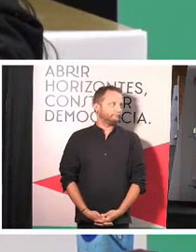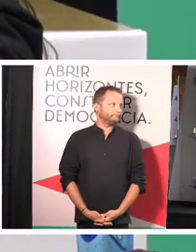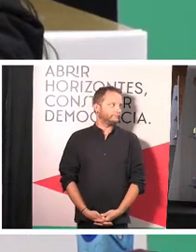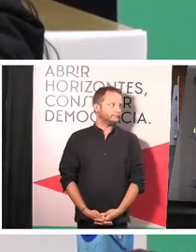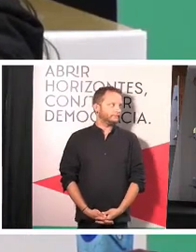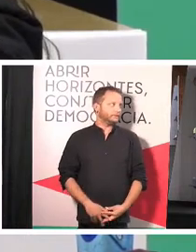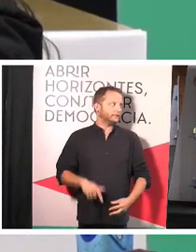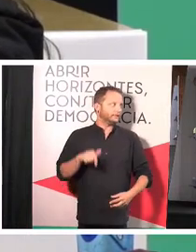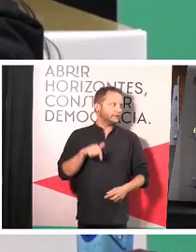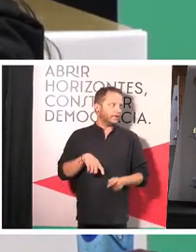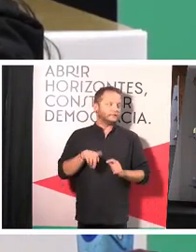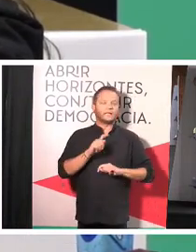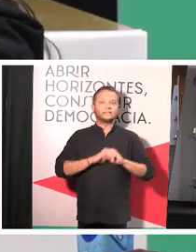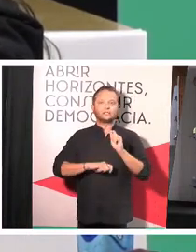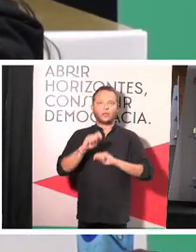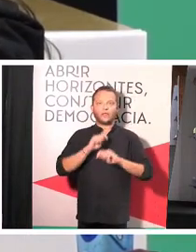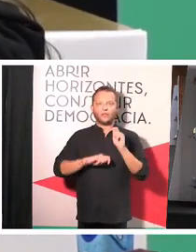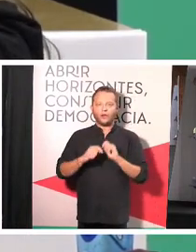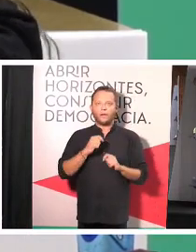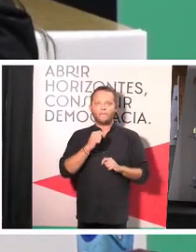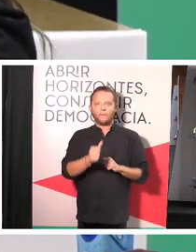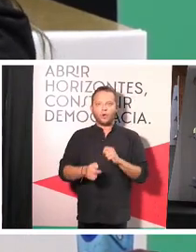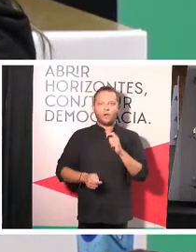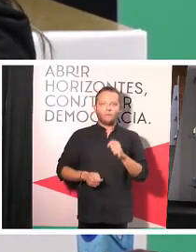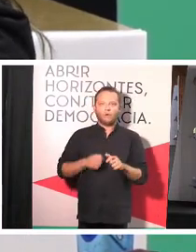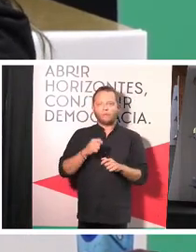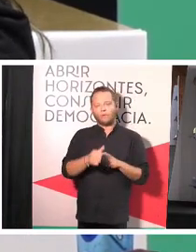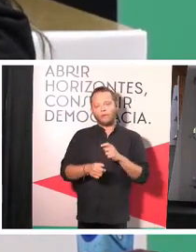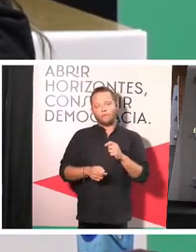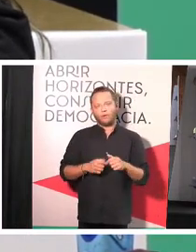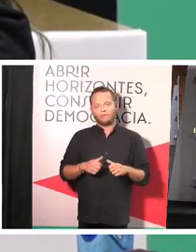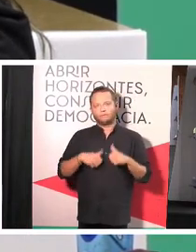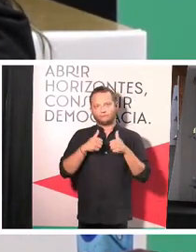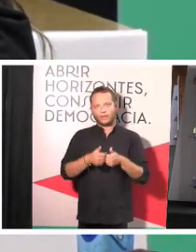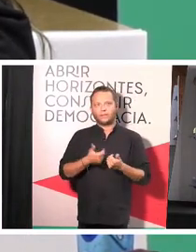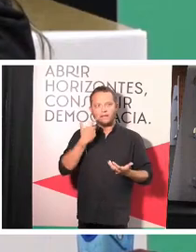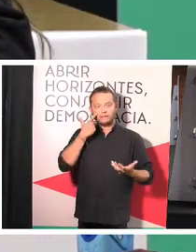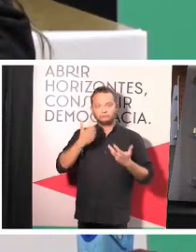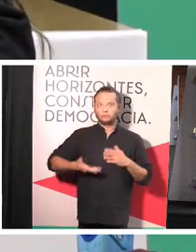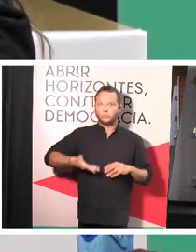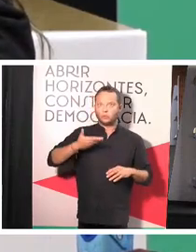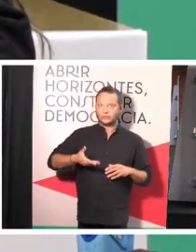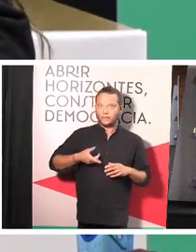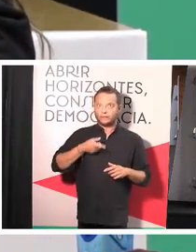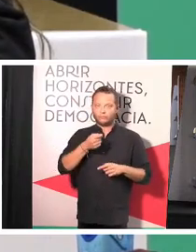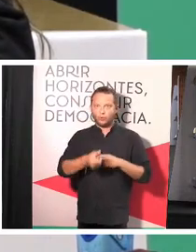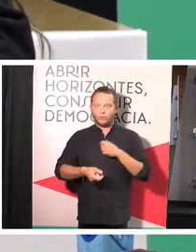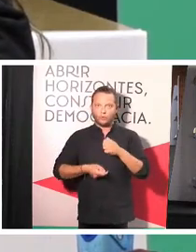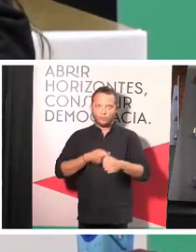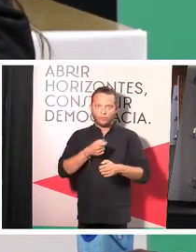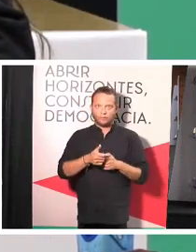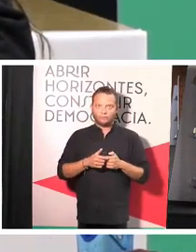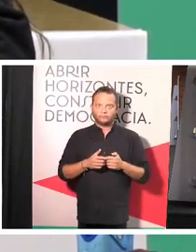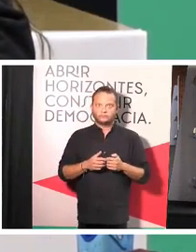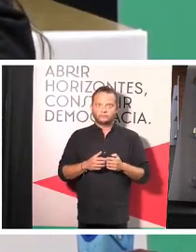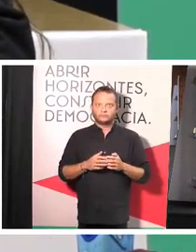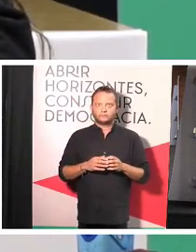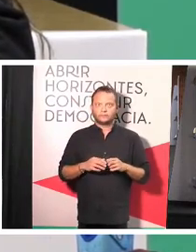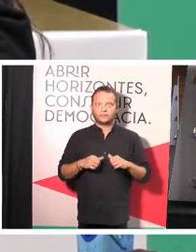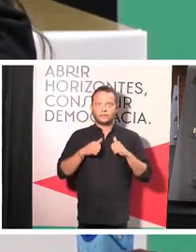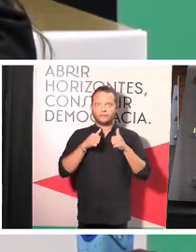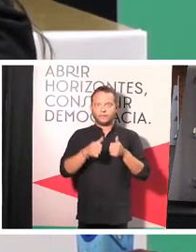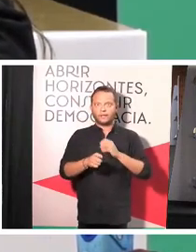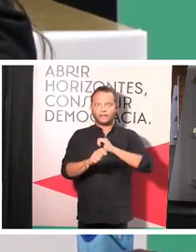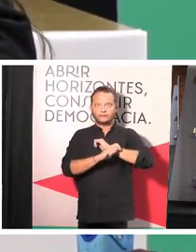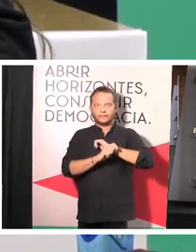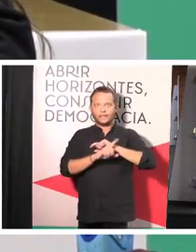Estas asociaciones poco a poco van cogiendo más relevancia, y entran también a la